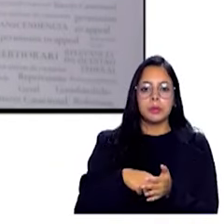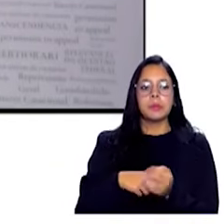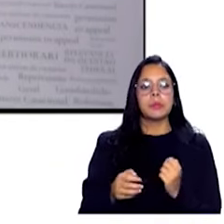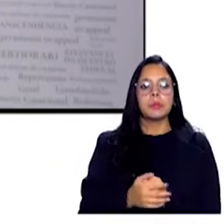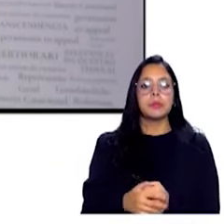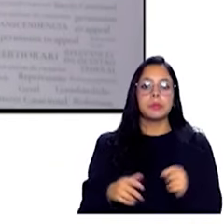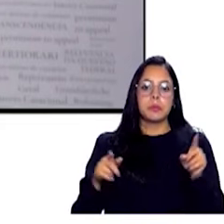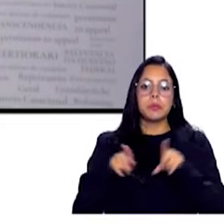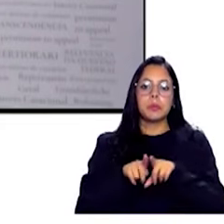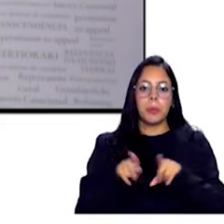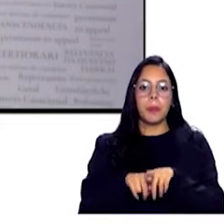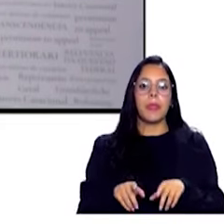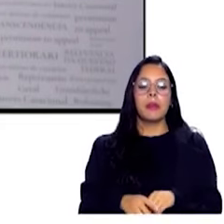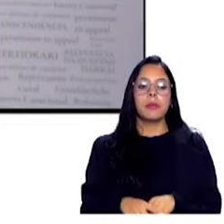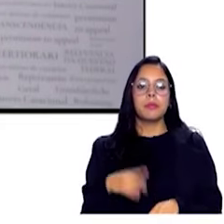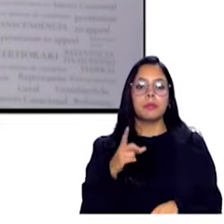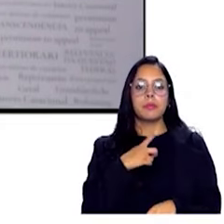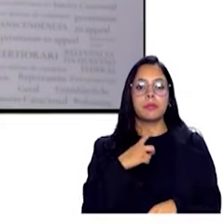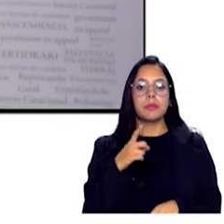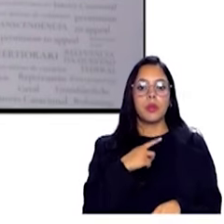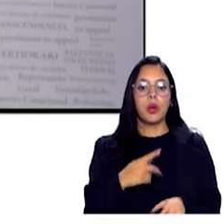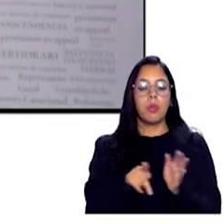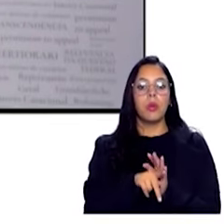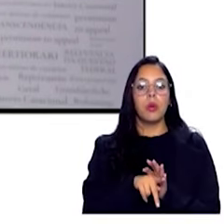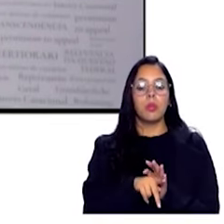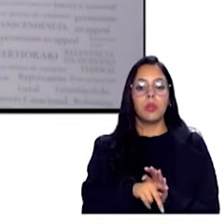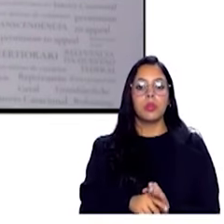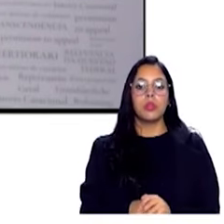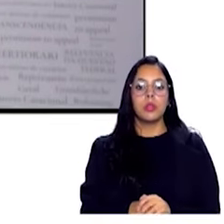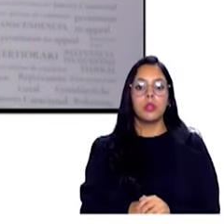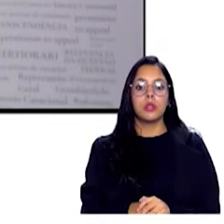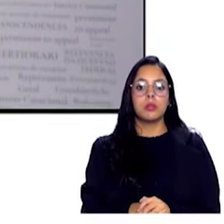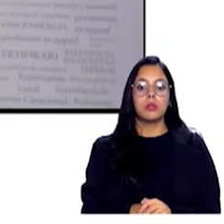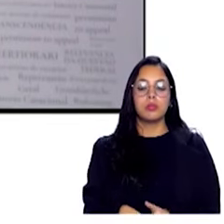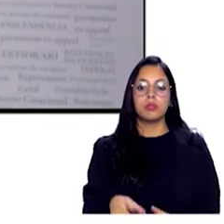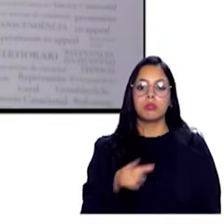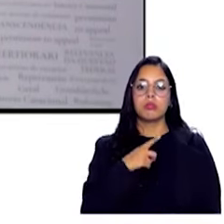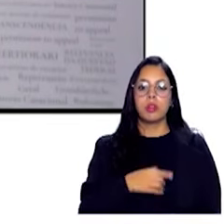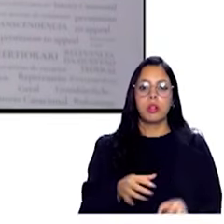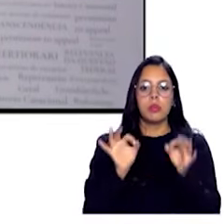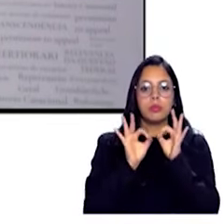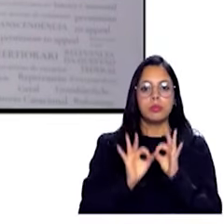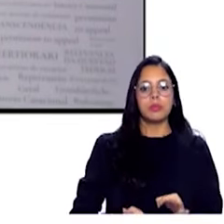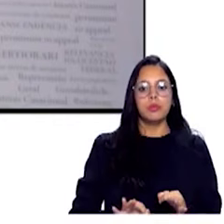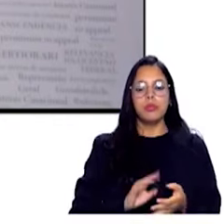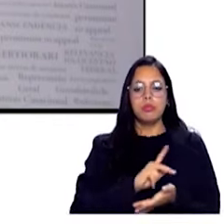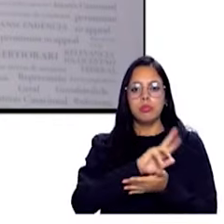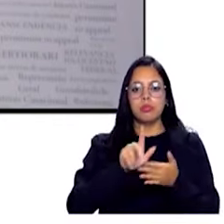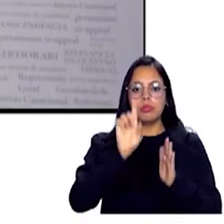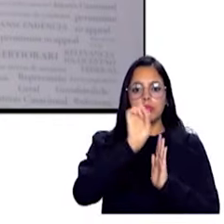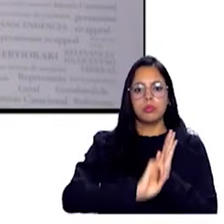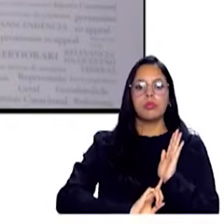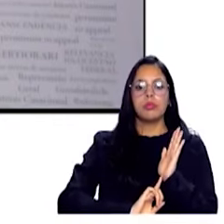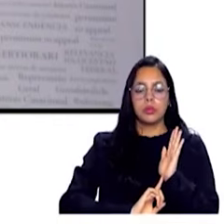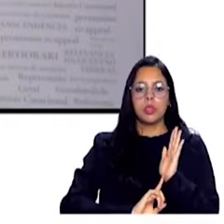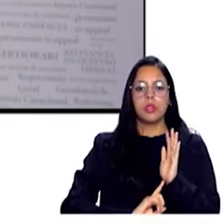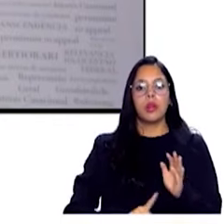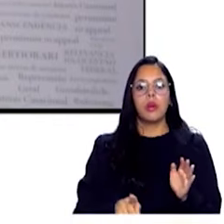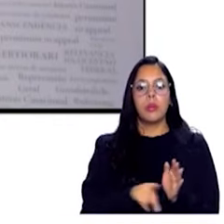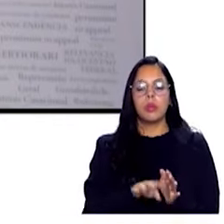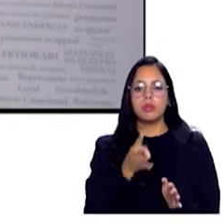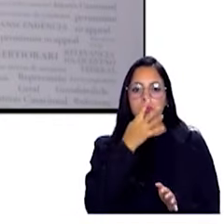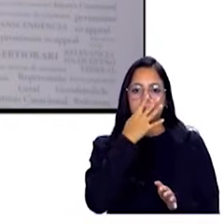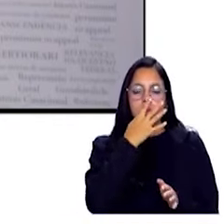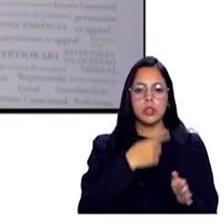fun la de dar garantía y satisfacer los derechos fundamentales y los derechos e intereses legítimos dees que